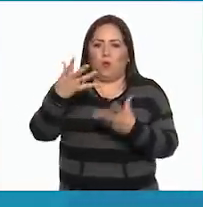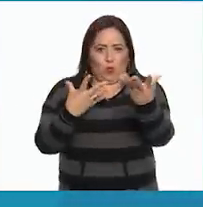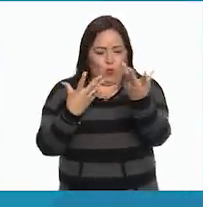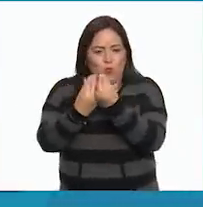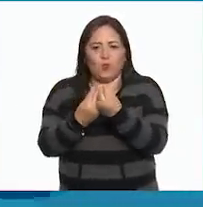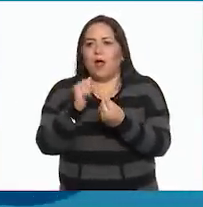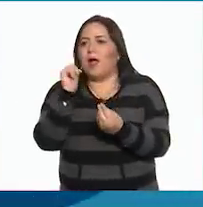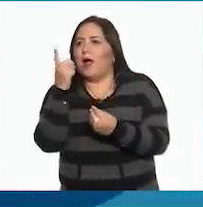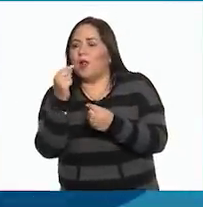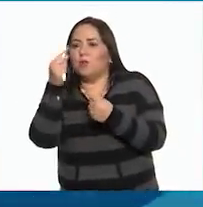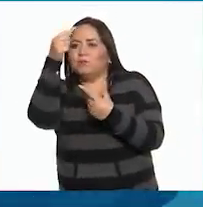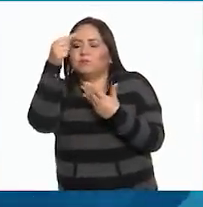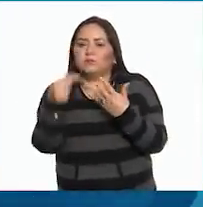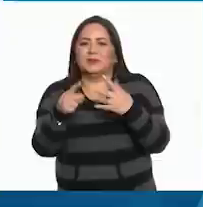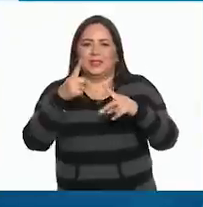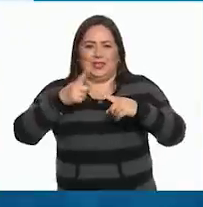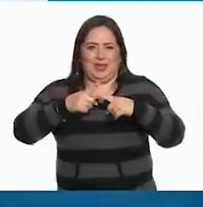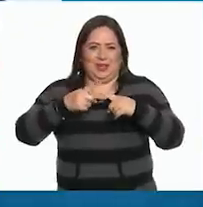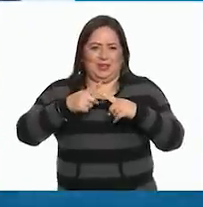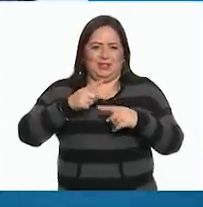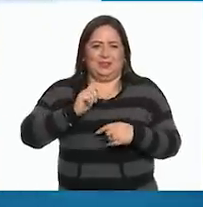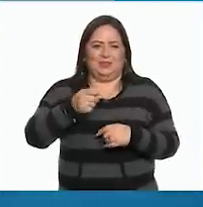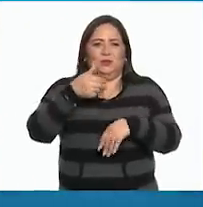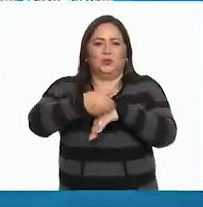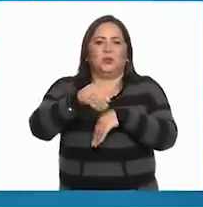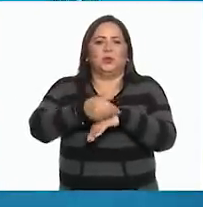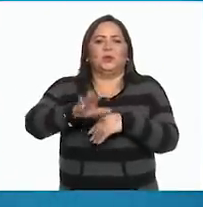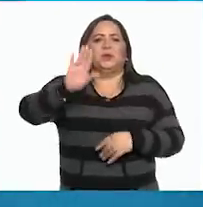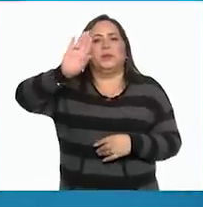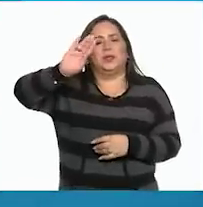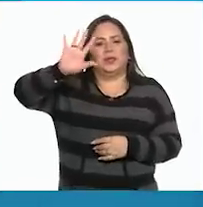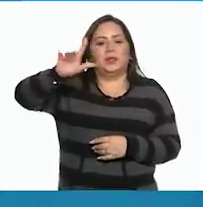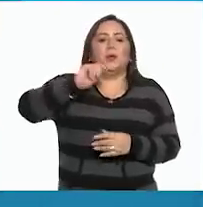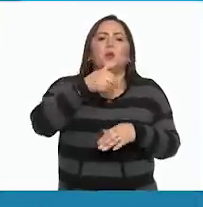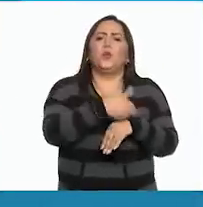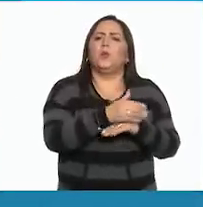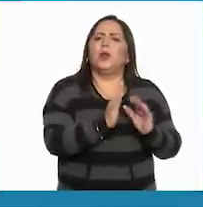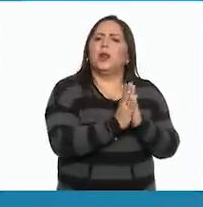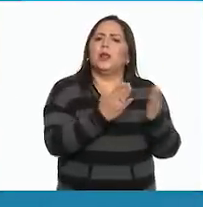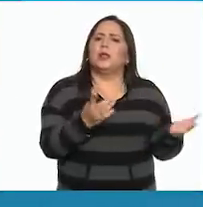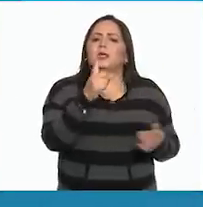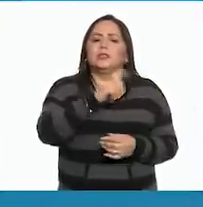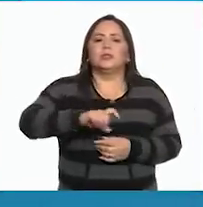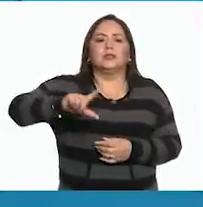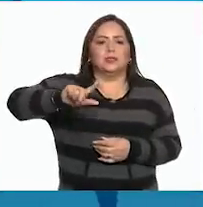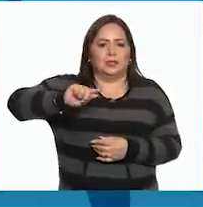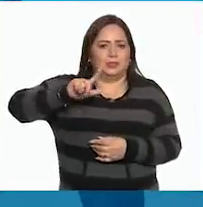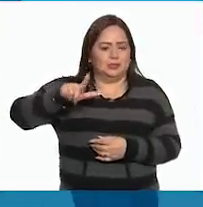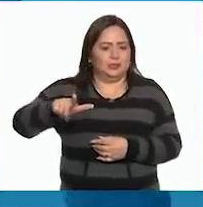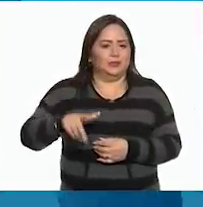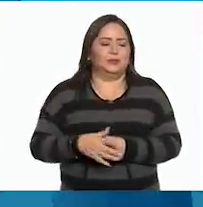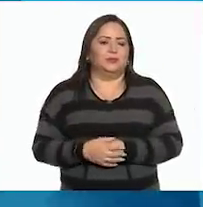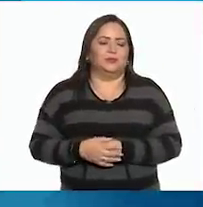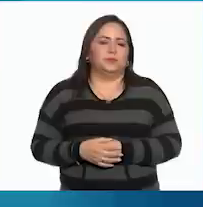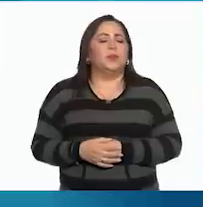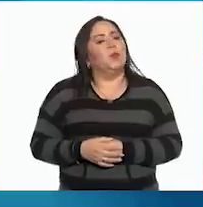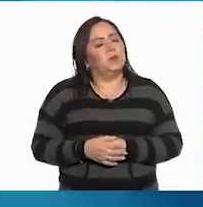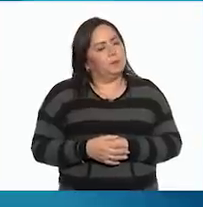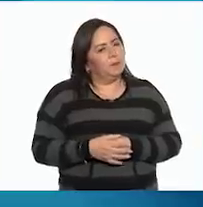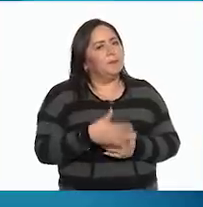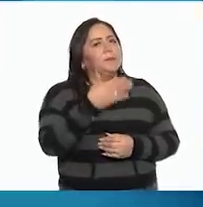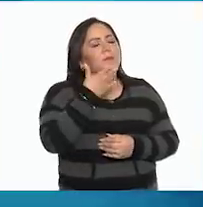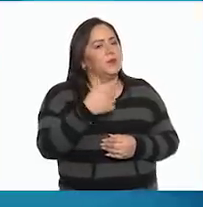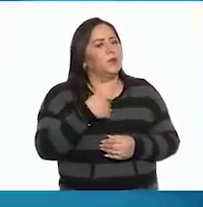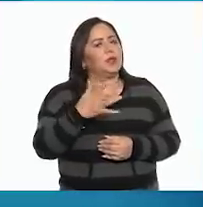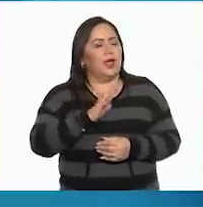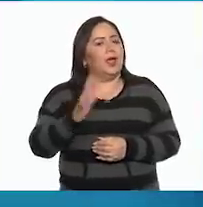juntos algunos planteamientos de la consigna que están en la página 177. Pues perfecto, yo